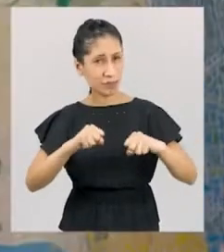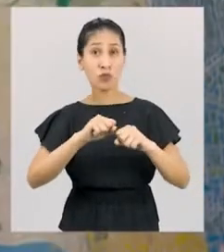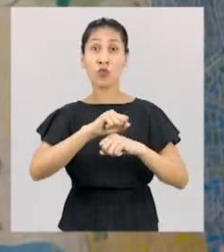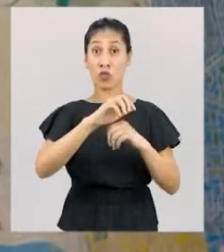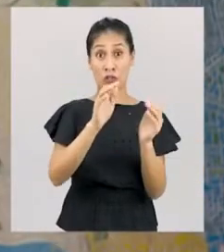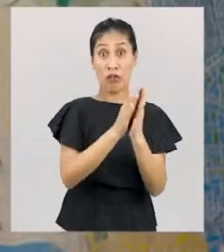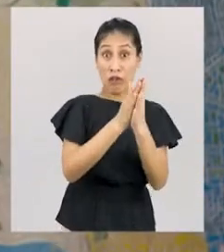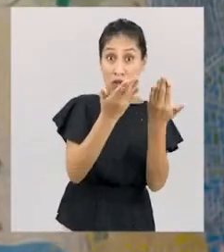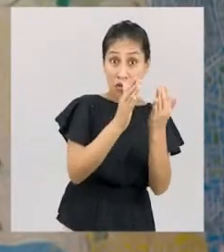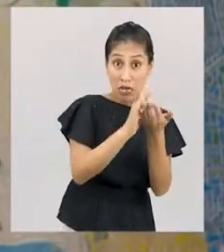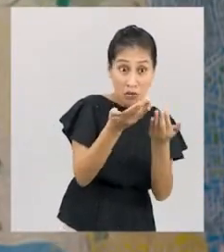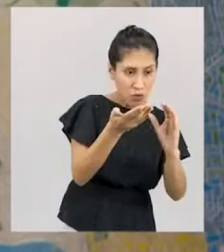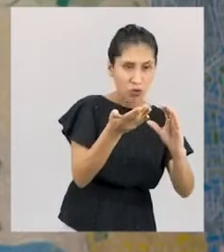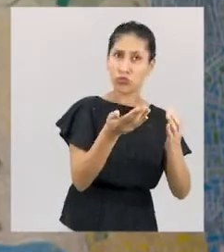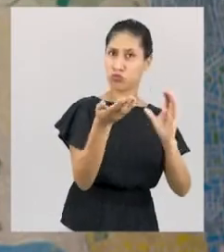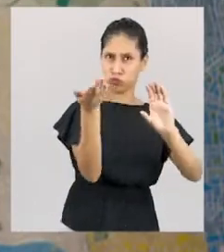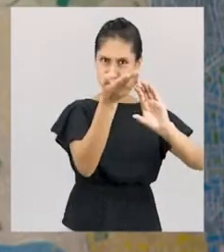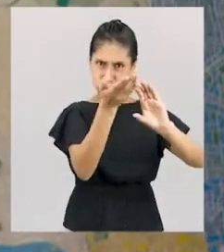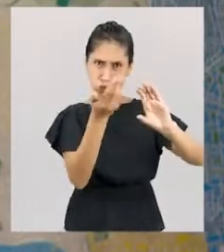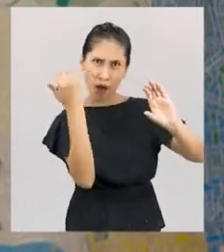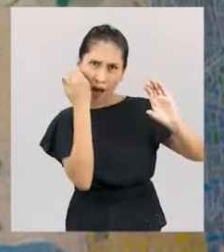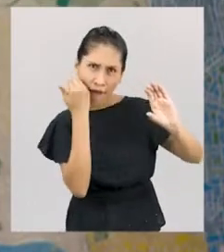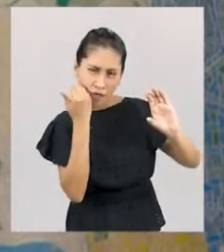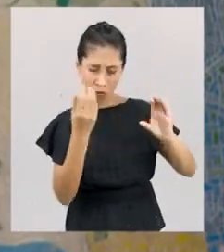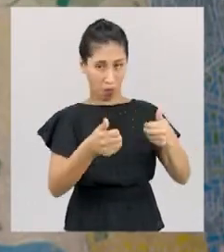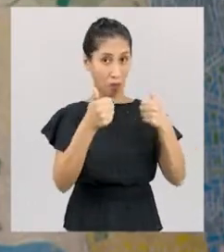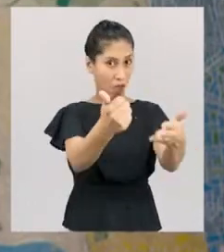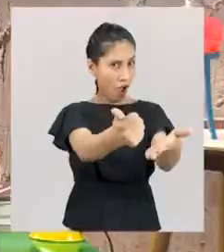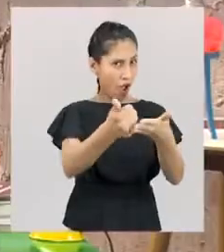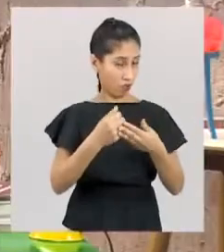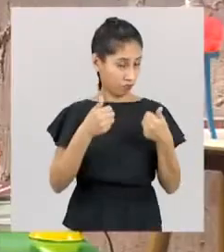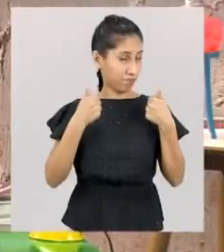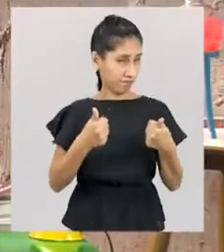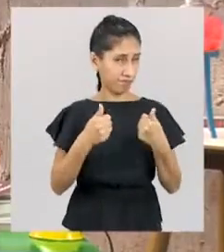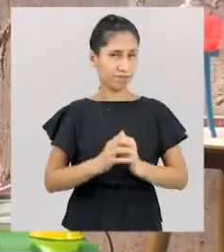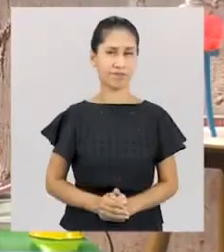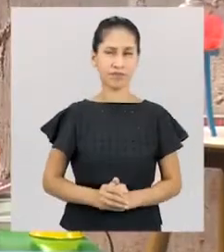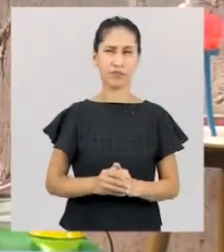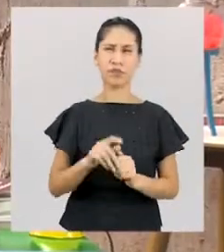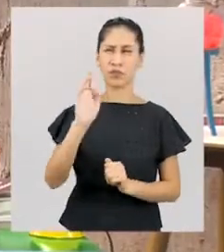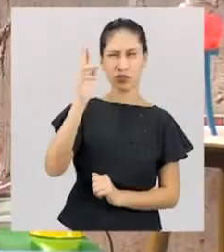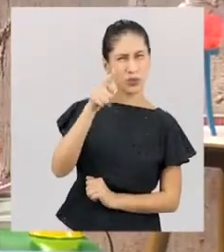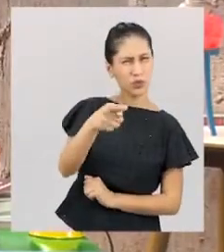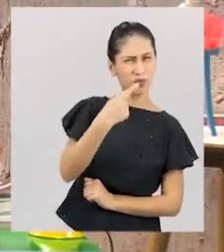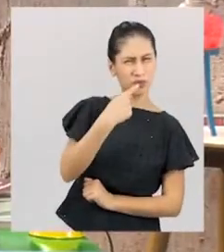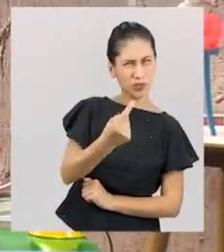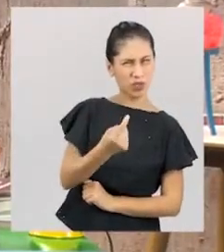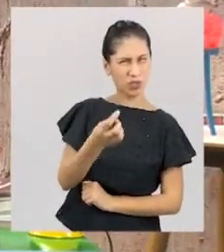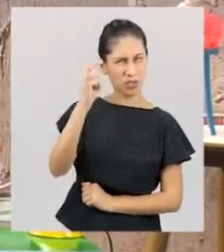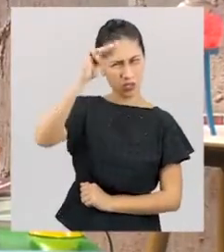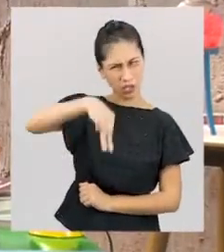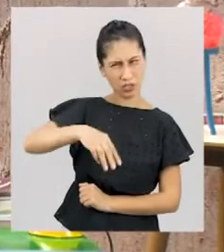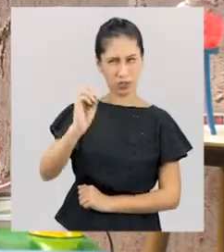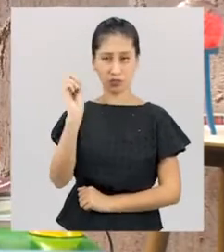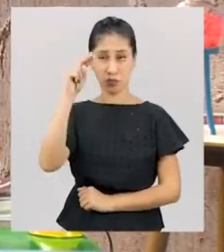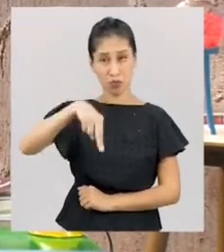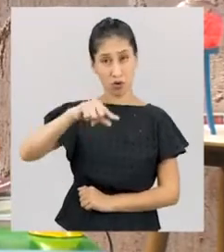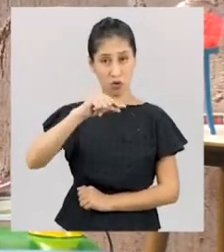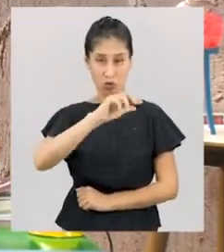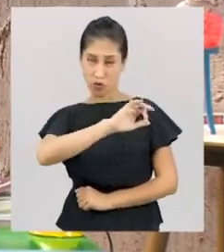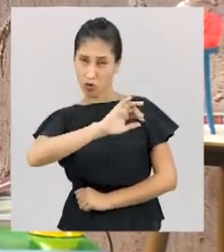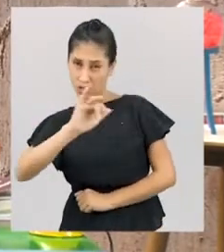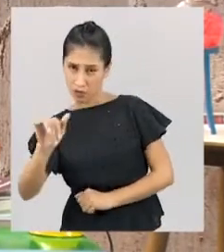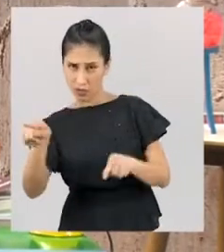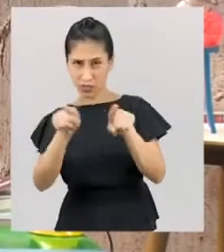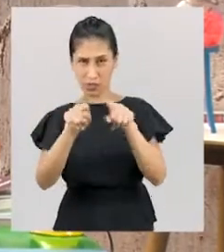Efectivamente, las enciclopedias son textos que tienen información variada por áreas. Profe, usted mencionaba que las monografías, los